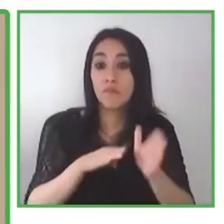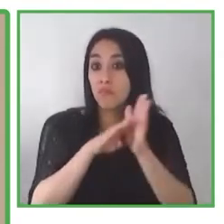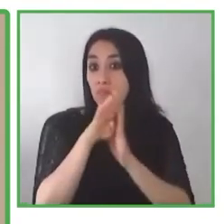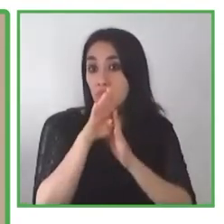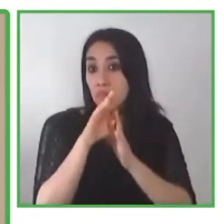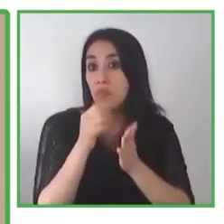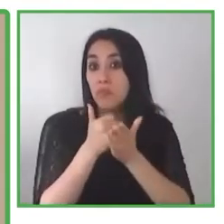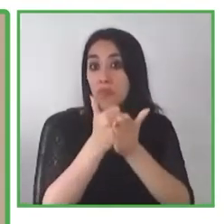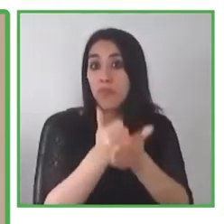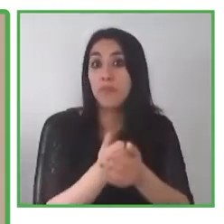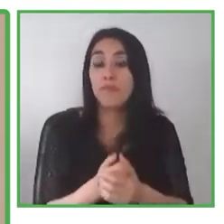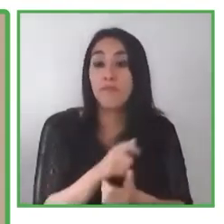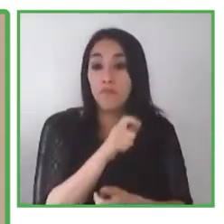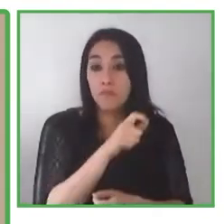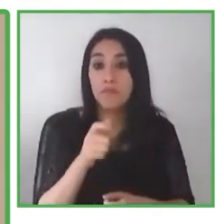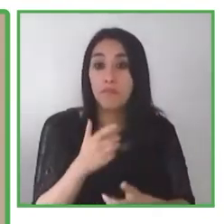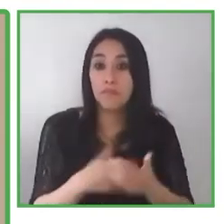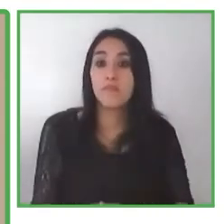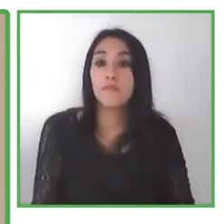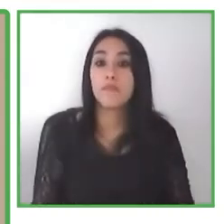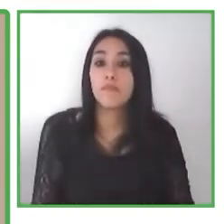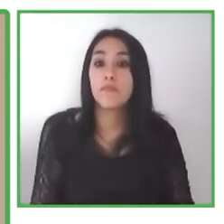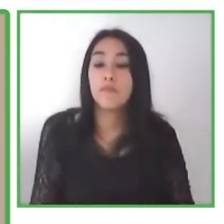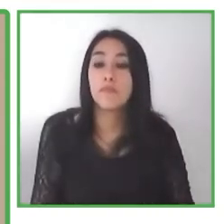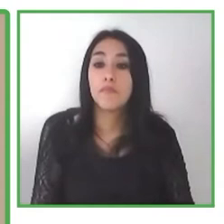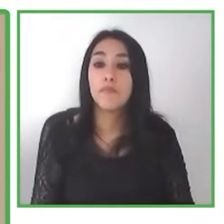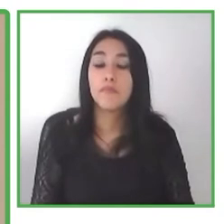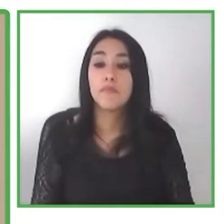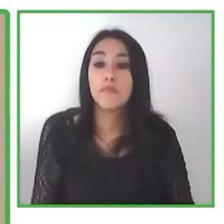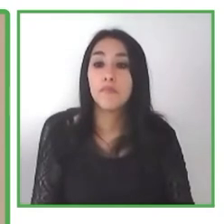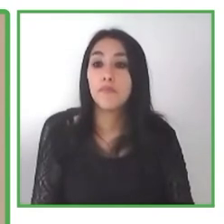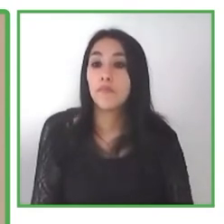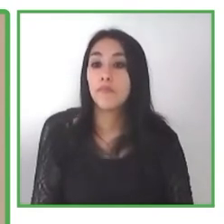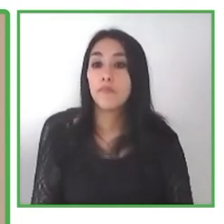discapacidad. Y quisiera concluir